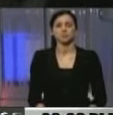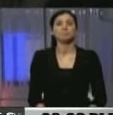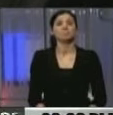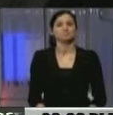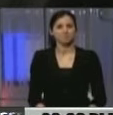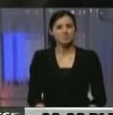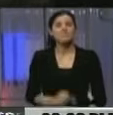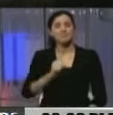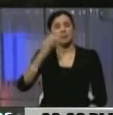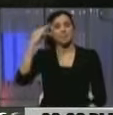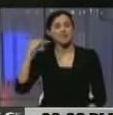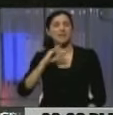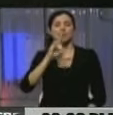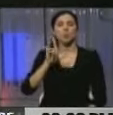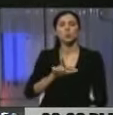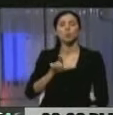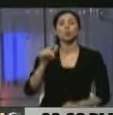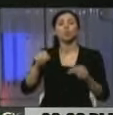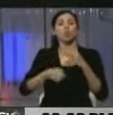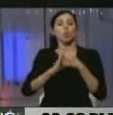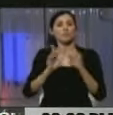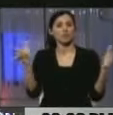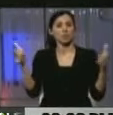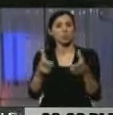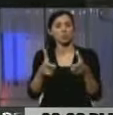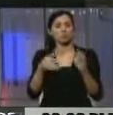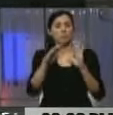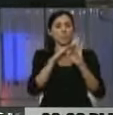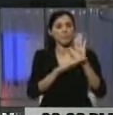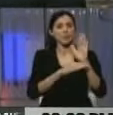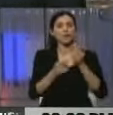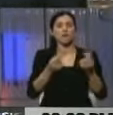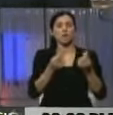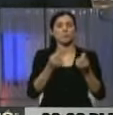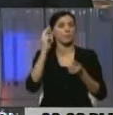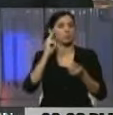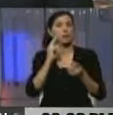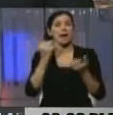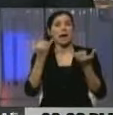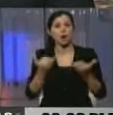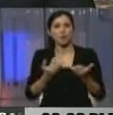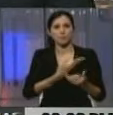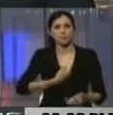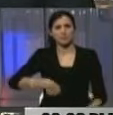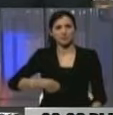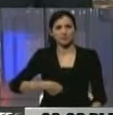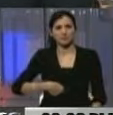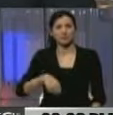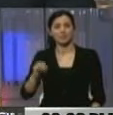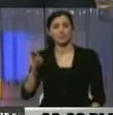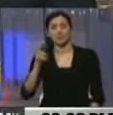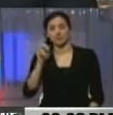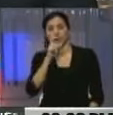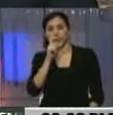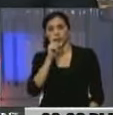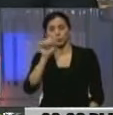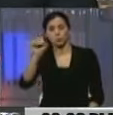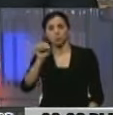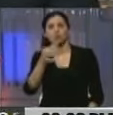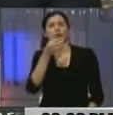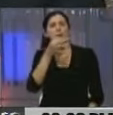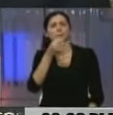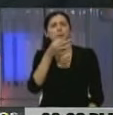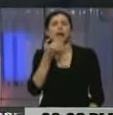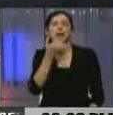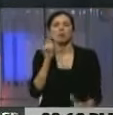Así es, Melanie Julio, continúa en desarrollo esta agenda económica bolivariana. De inmediato el presidente del Consejo de la República, Nicolás Maduro Moreno, nos ofrece detalles acerca de los